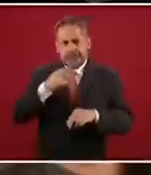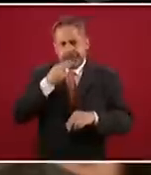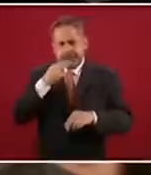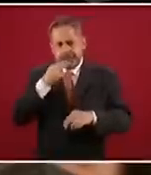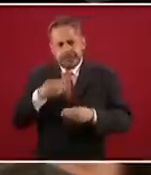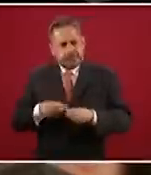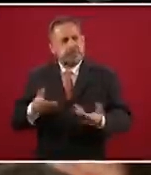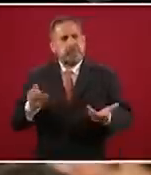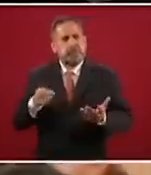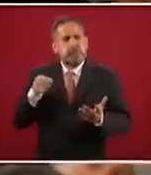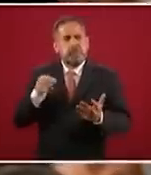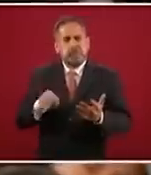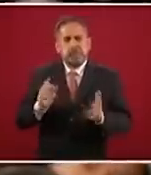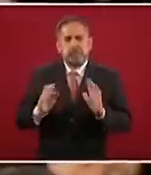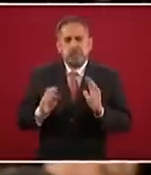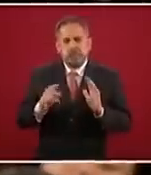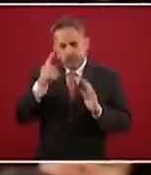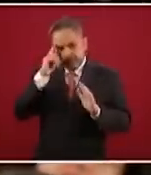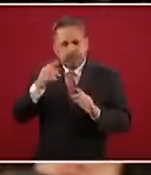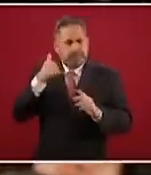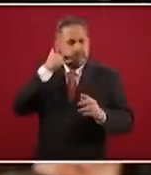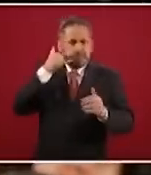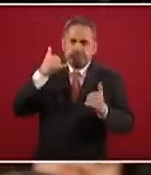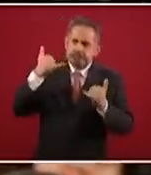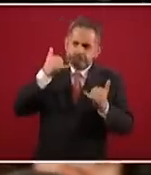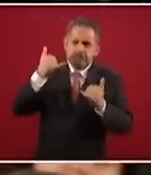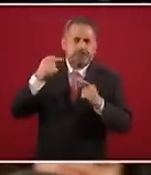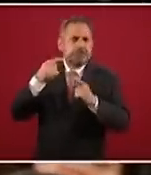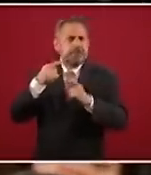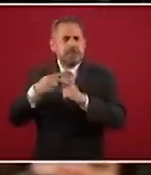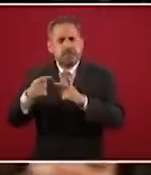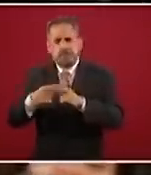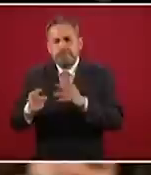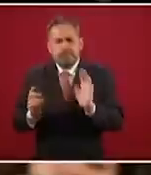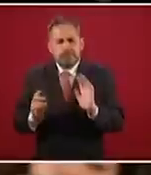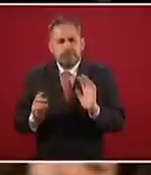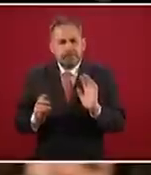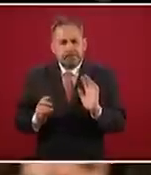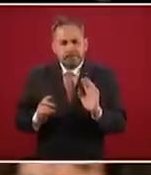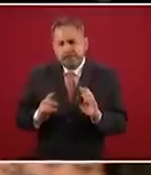da en la industria telefónica, en